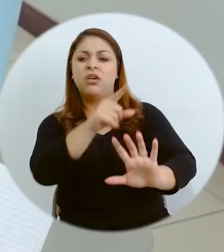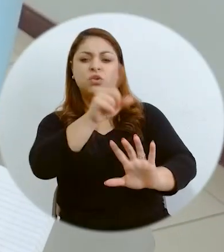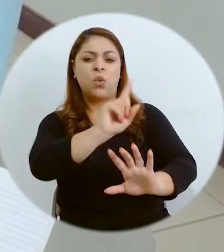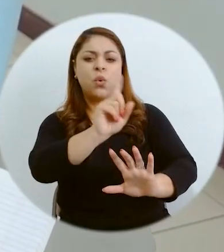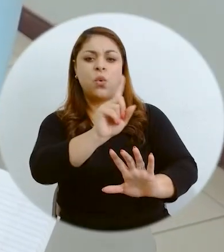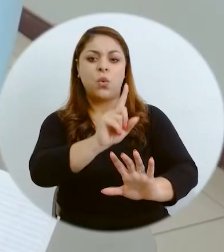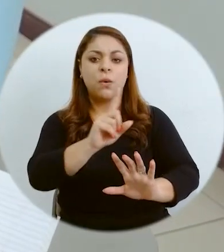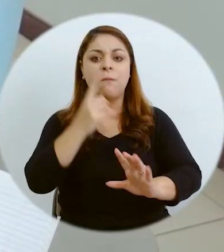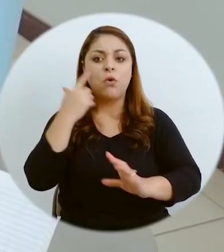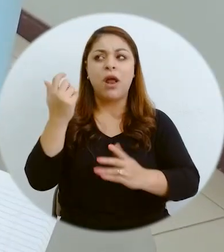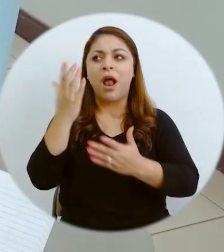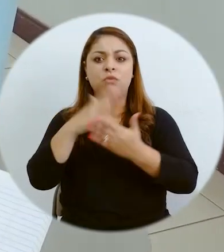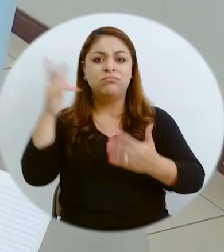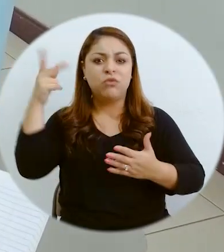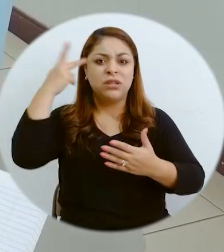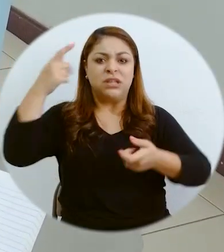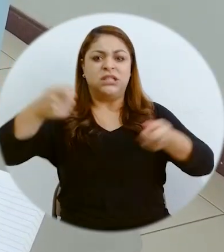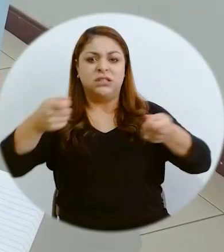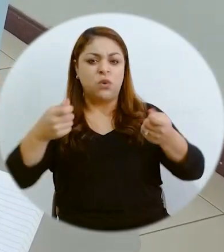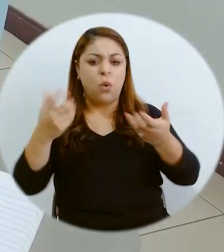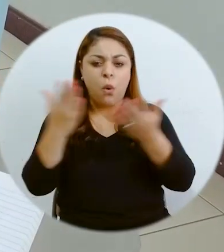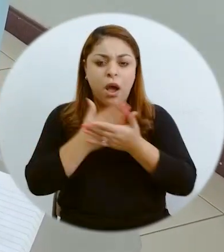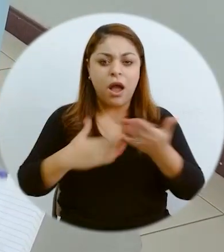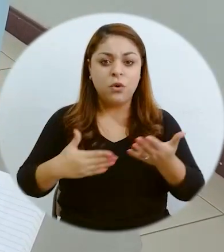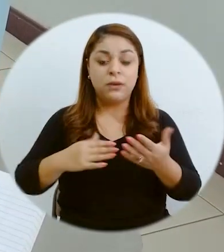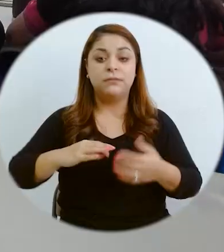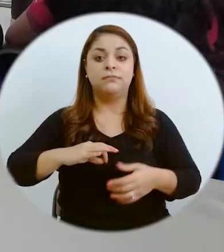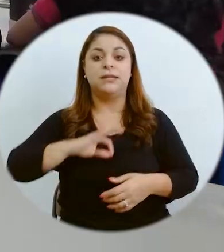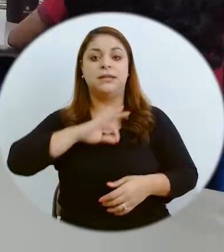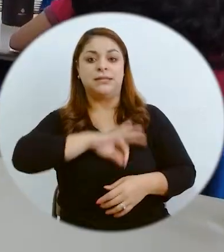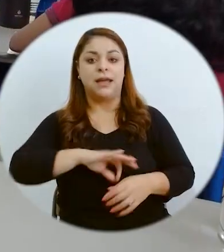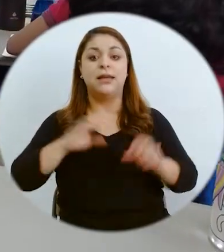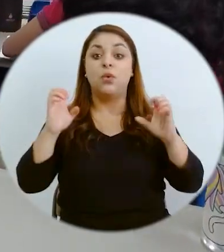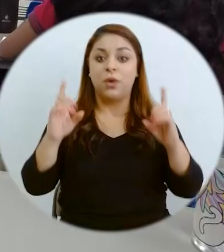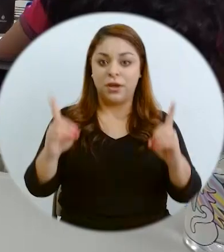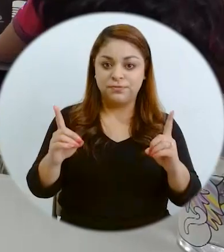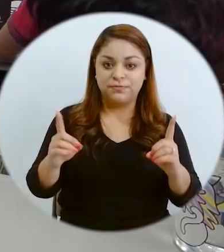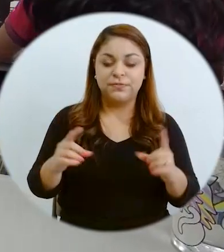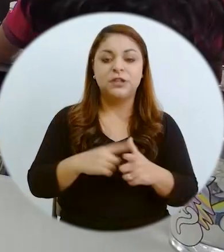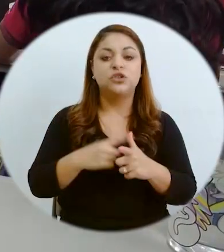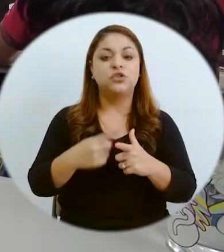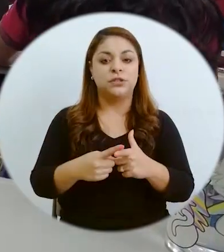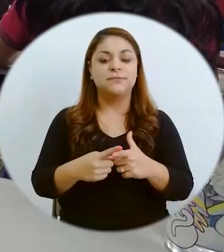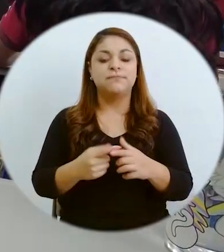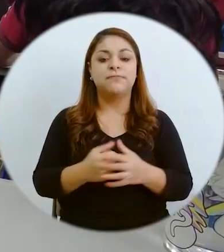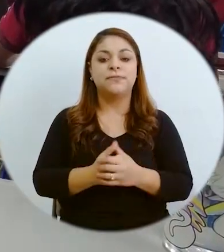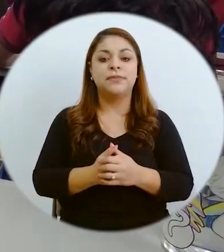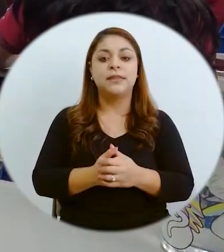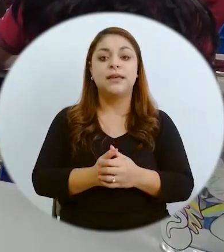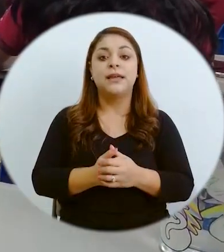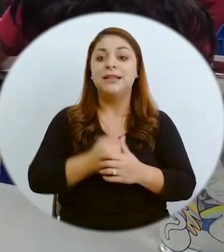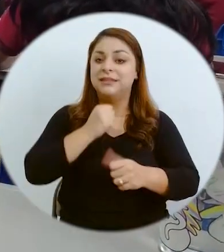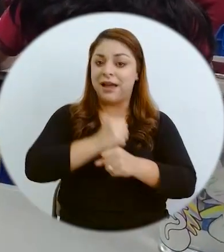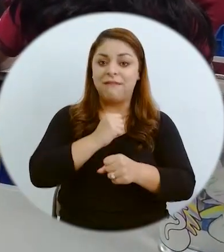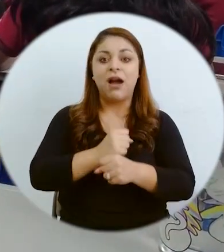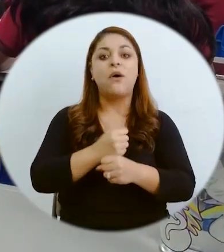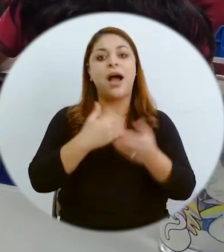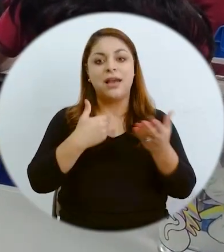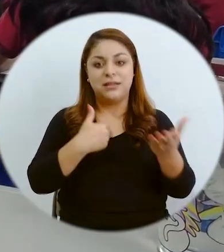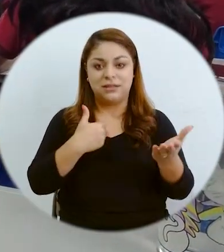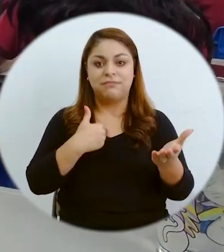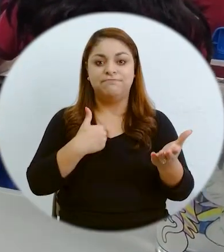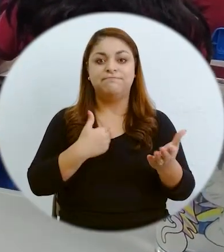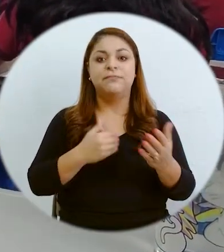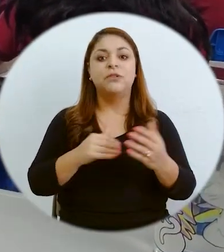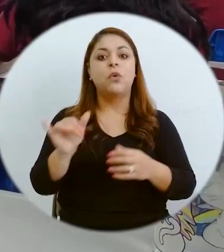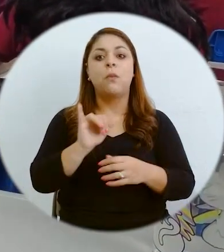las políticas o todo el interés del bienestar de la educación, o de la calidad de la educación más bien. Entonces yo creo que el papel está ahí.